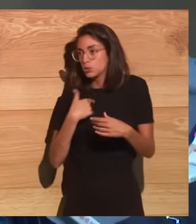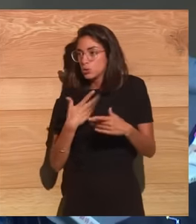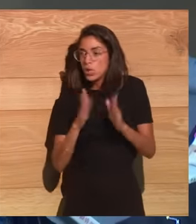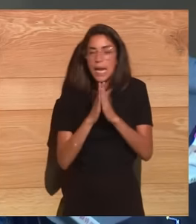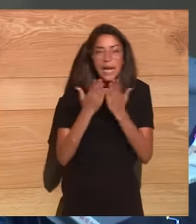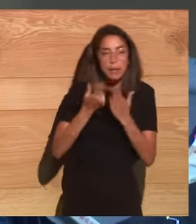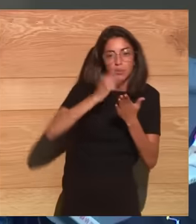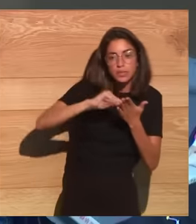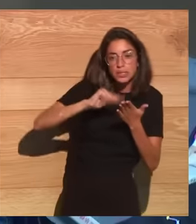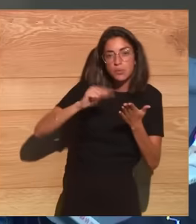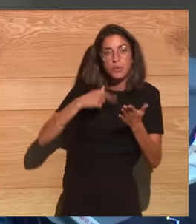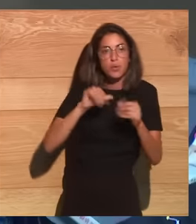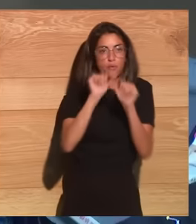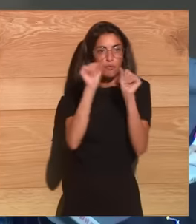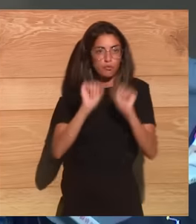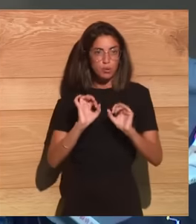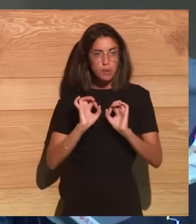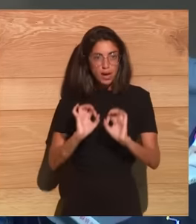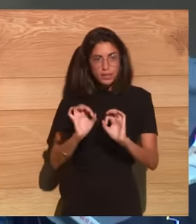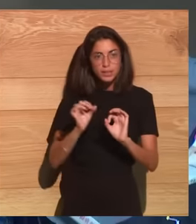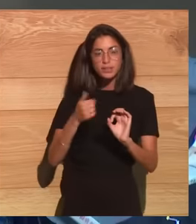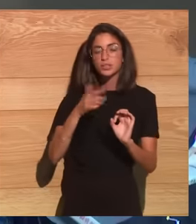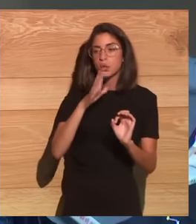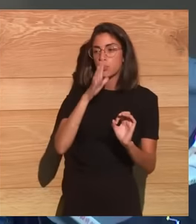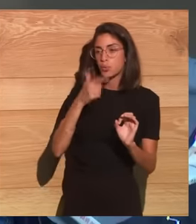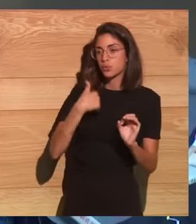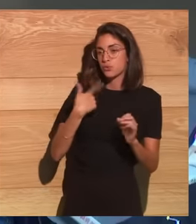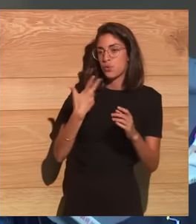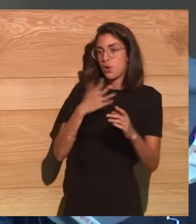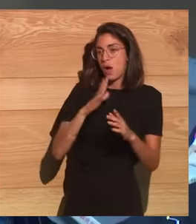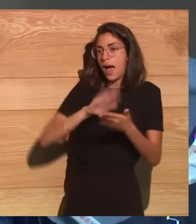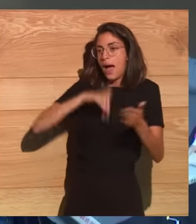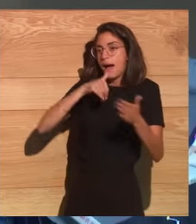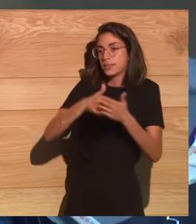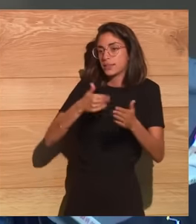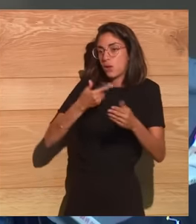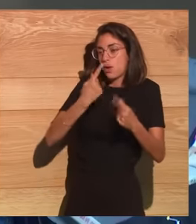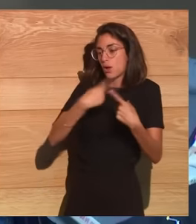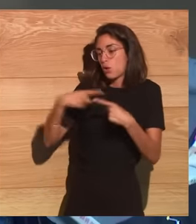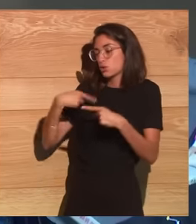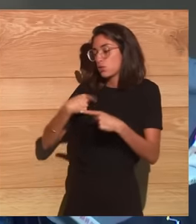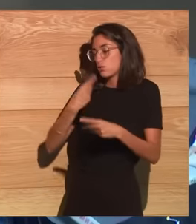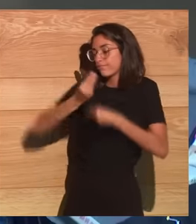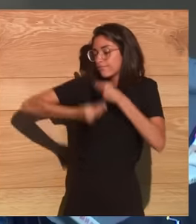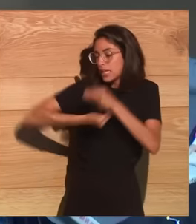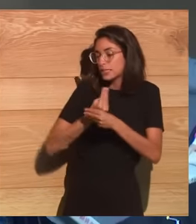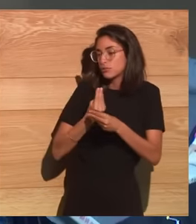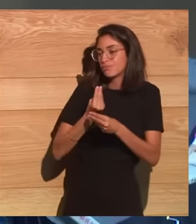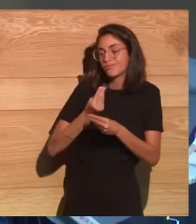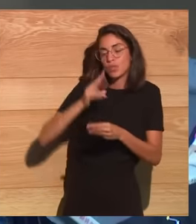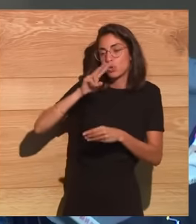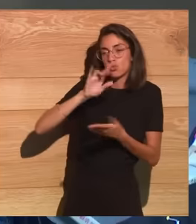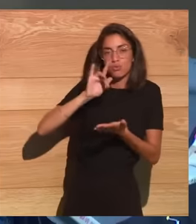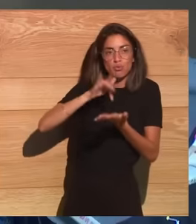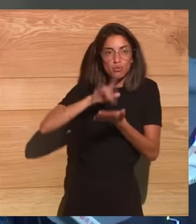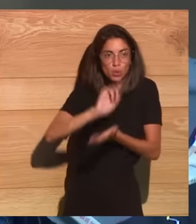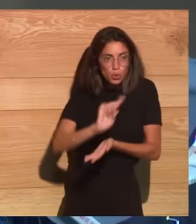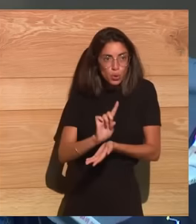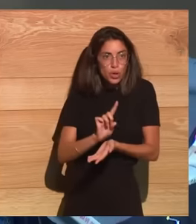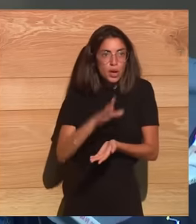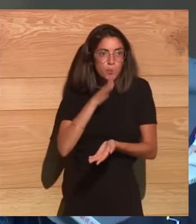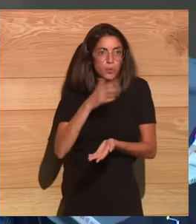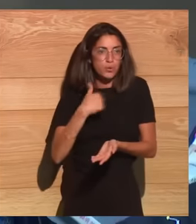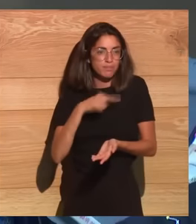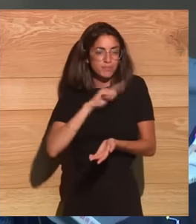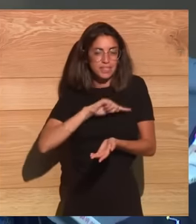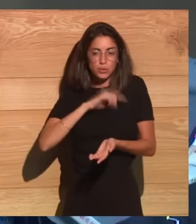forma, que ya no me vale hacer por lo que estaba haciendo hasta ahora y tal. No que no me valga, sino que no me siento